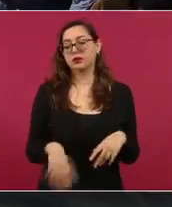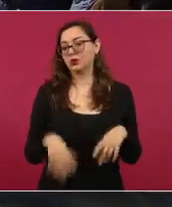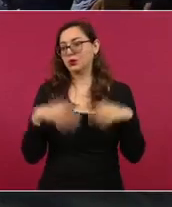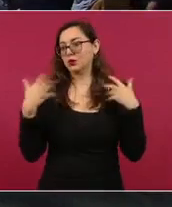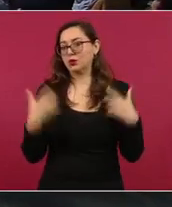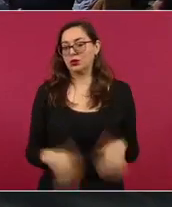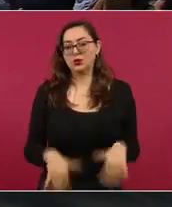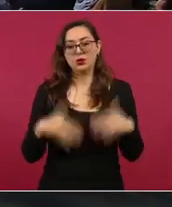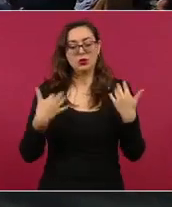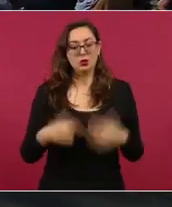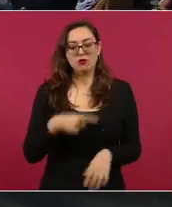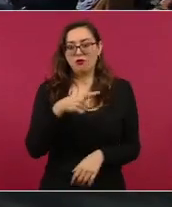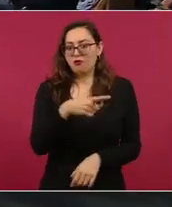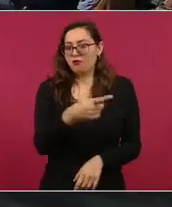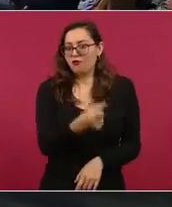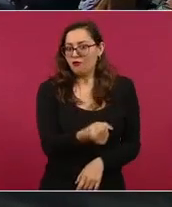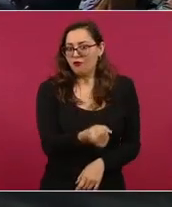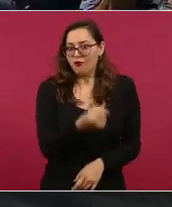sacaron